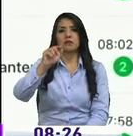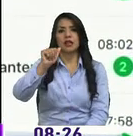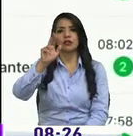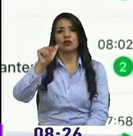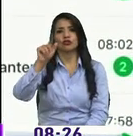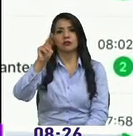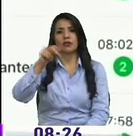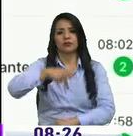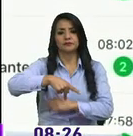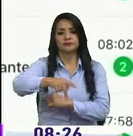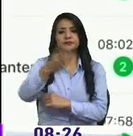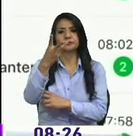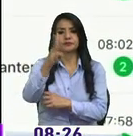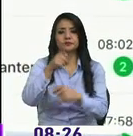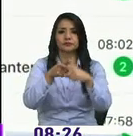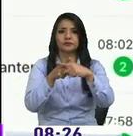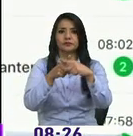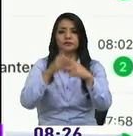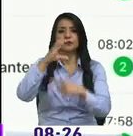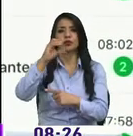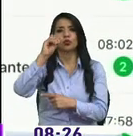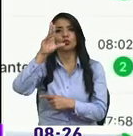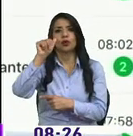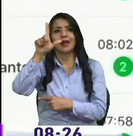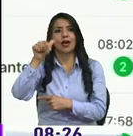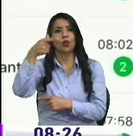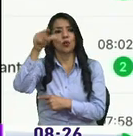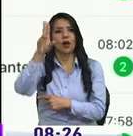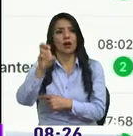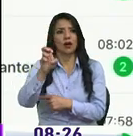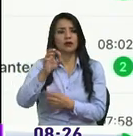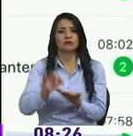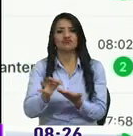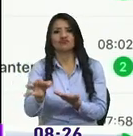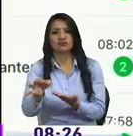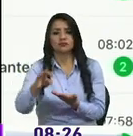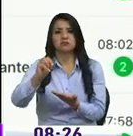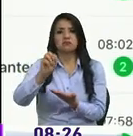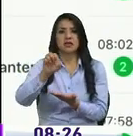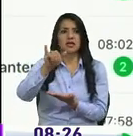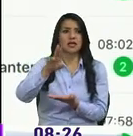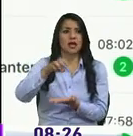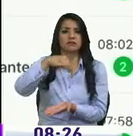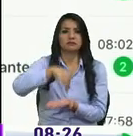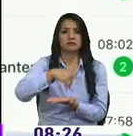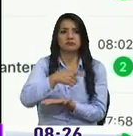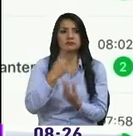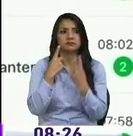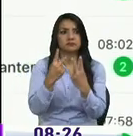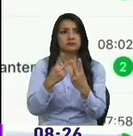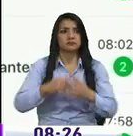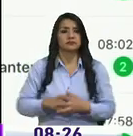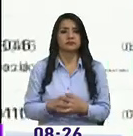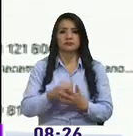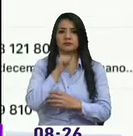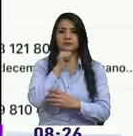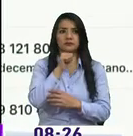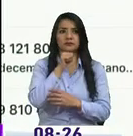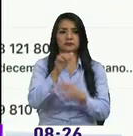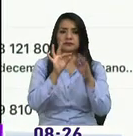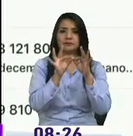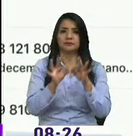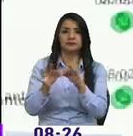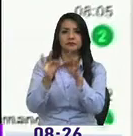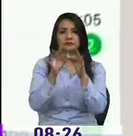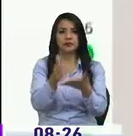16 y medio, sector Cutulagua, en el cantón Mejía. Nos hace falta el que nos